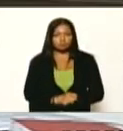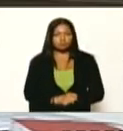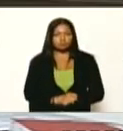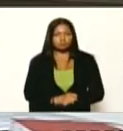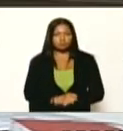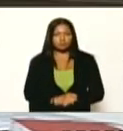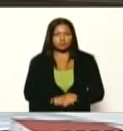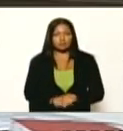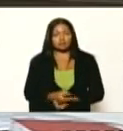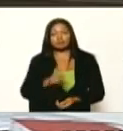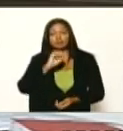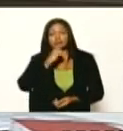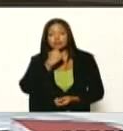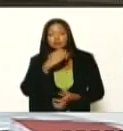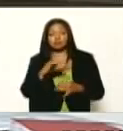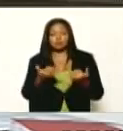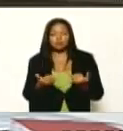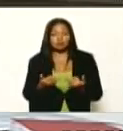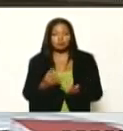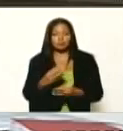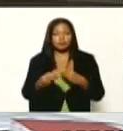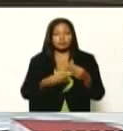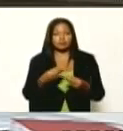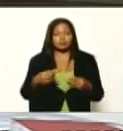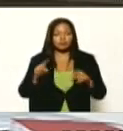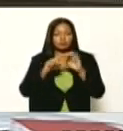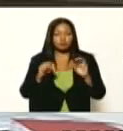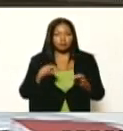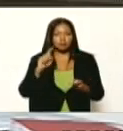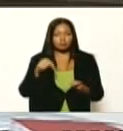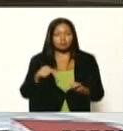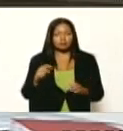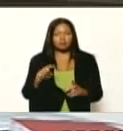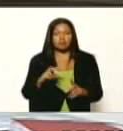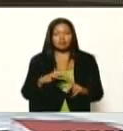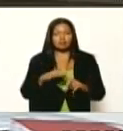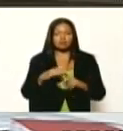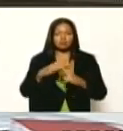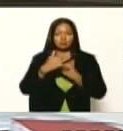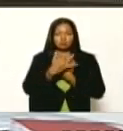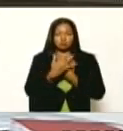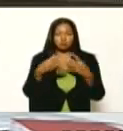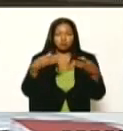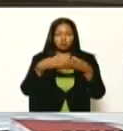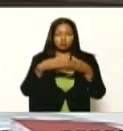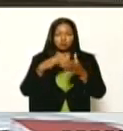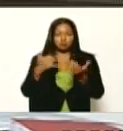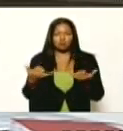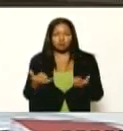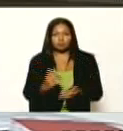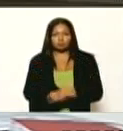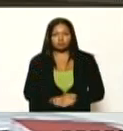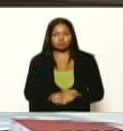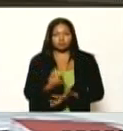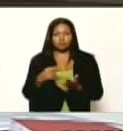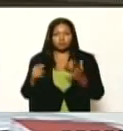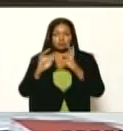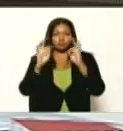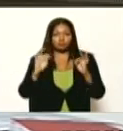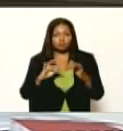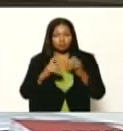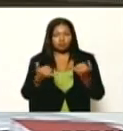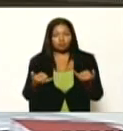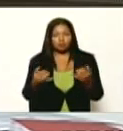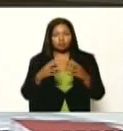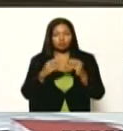universal, es como para hacer una radiografía de la situación del partido a distintos niveles